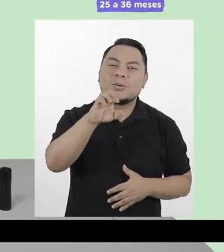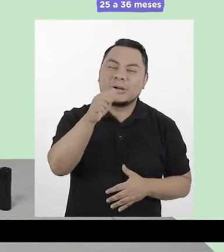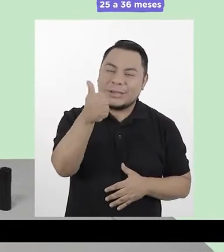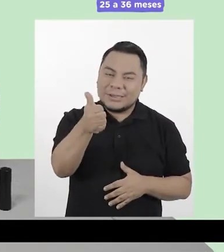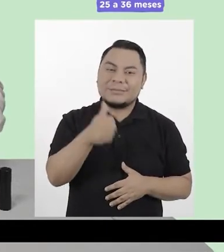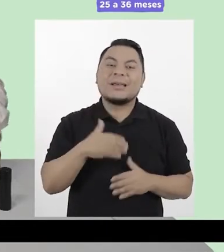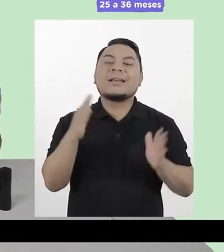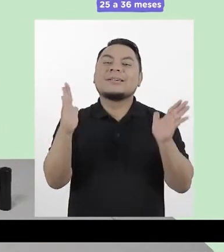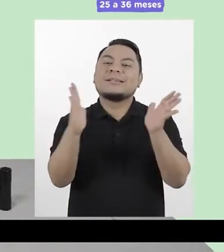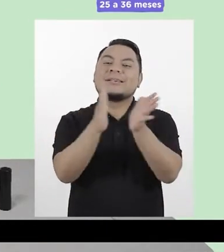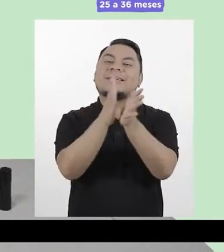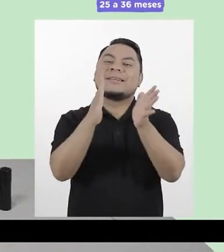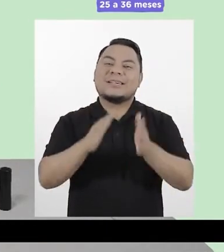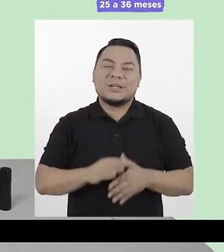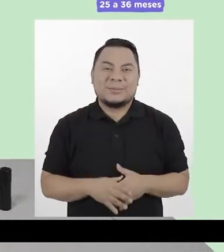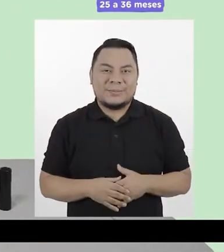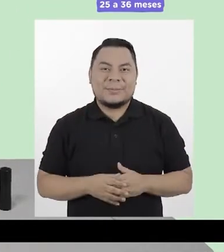es, Jorge! ¡Chócala!